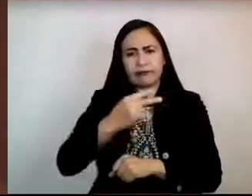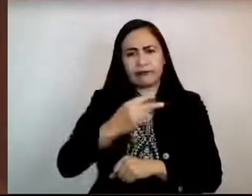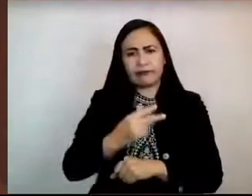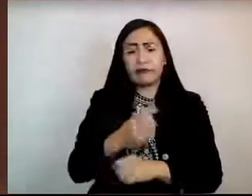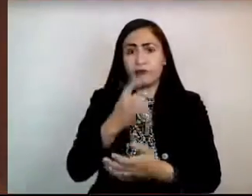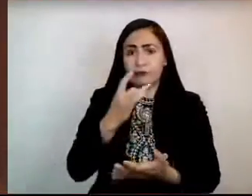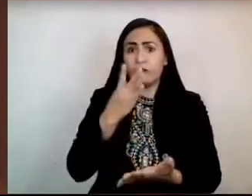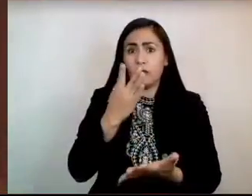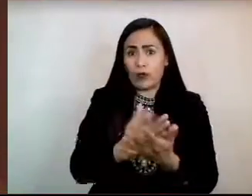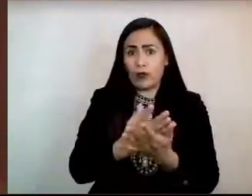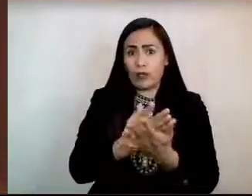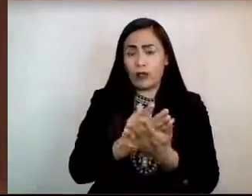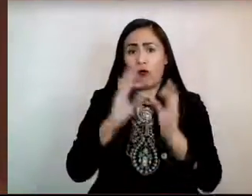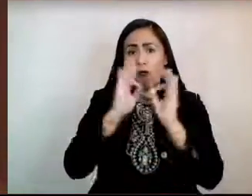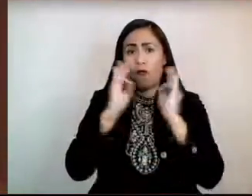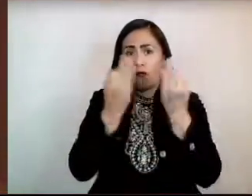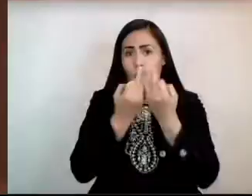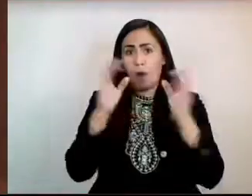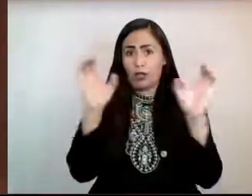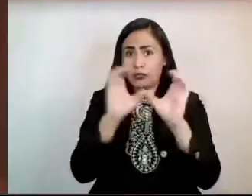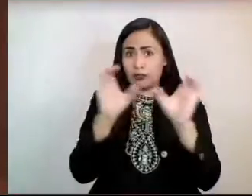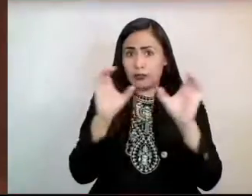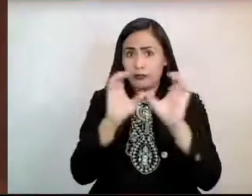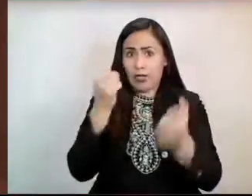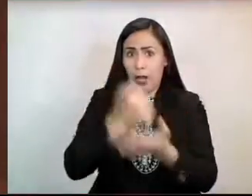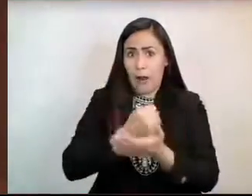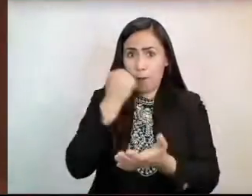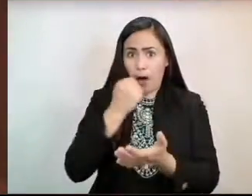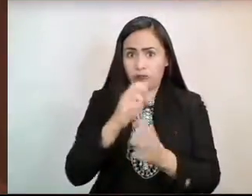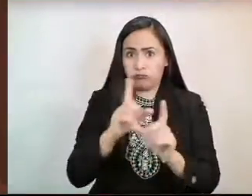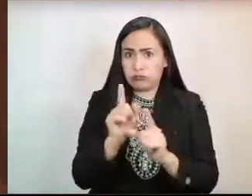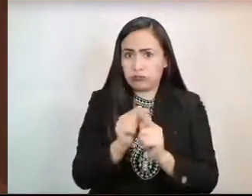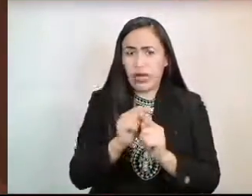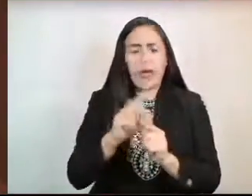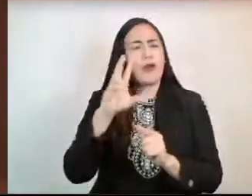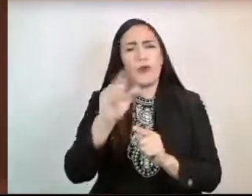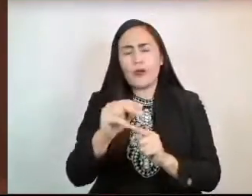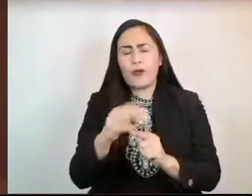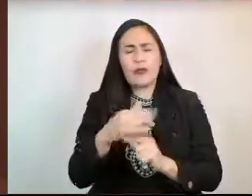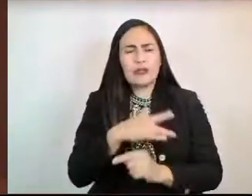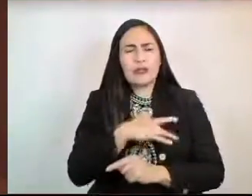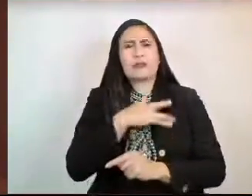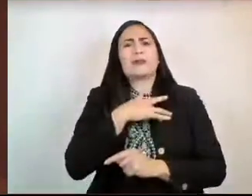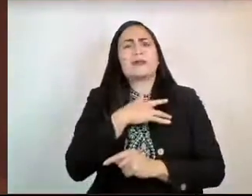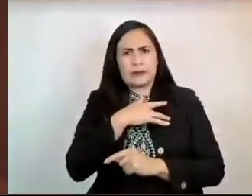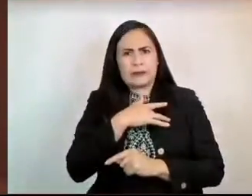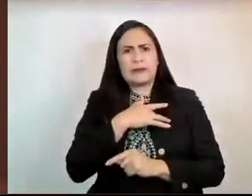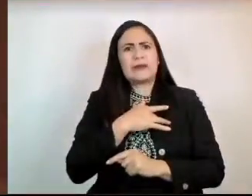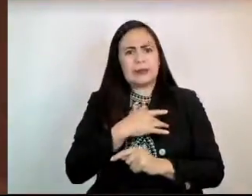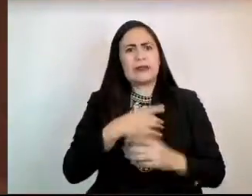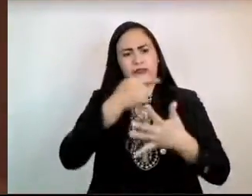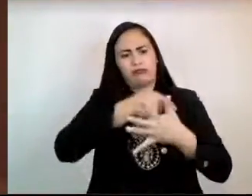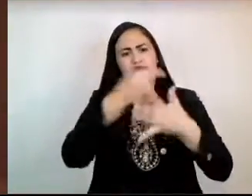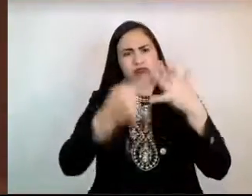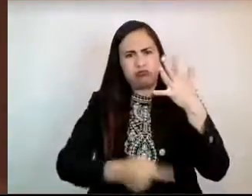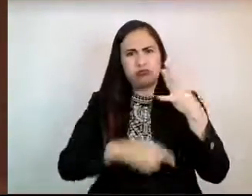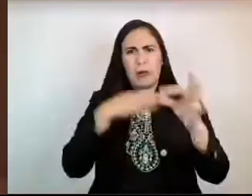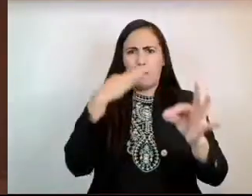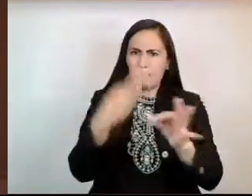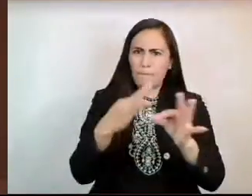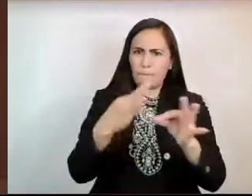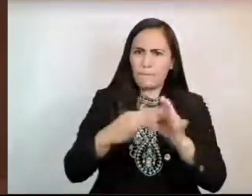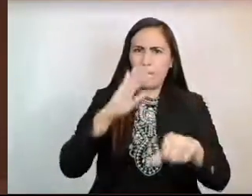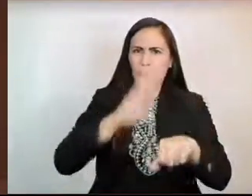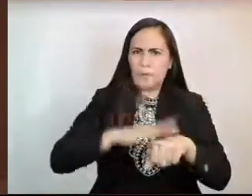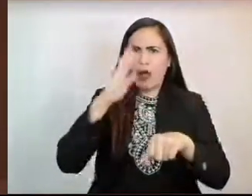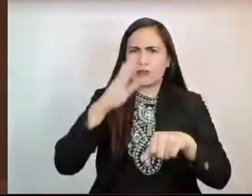un modelo certificado, sino que se implemente y sea humanizado mucho más de los estándares de calidad. Necesitamos